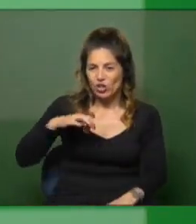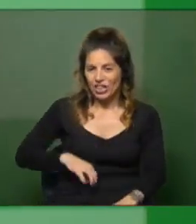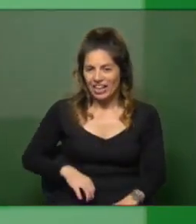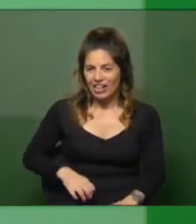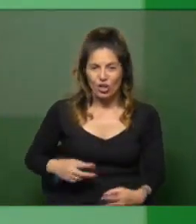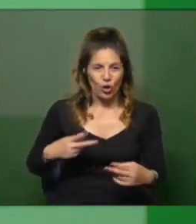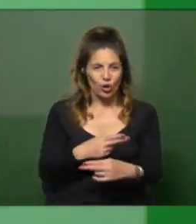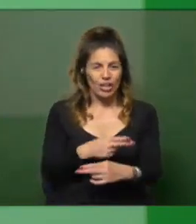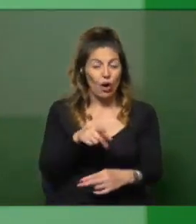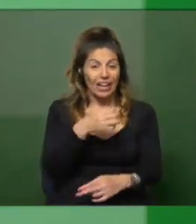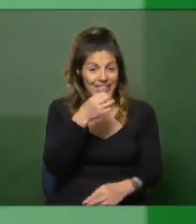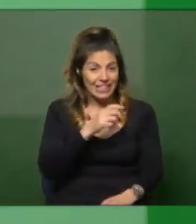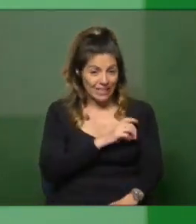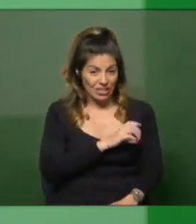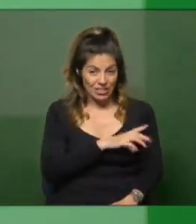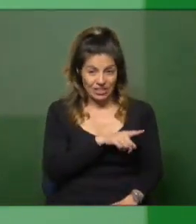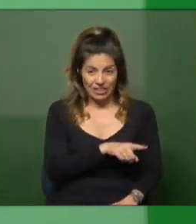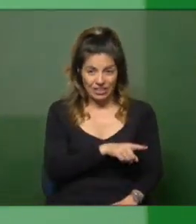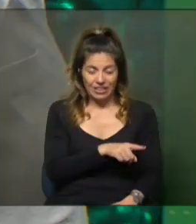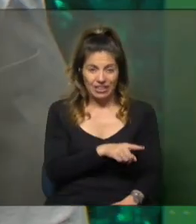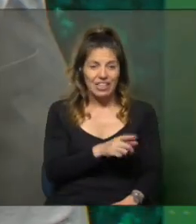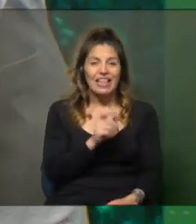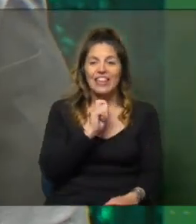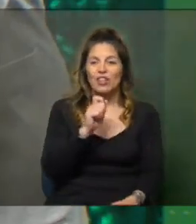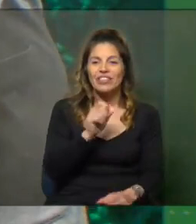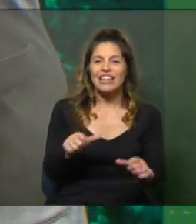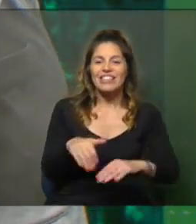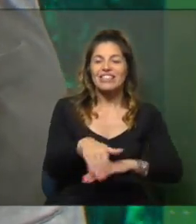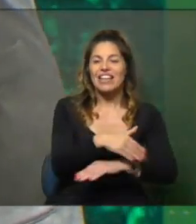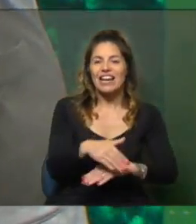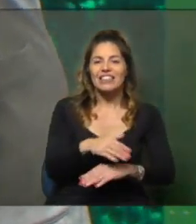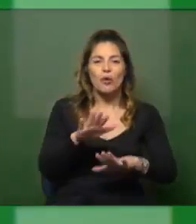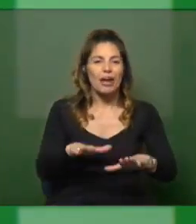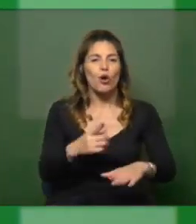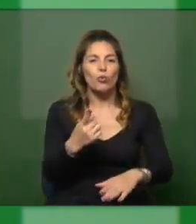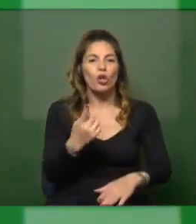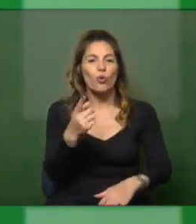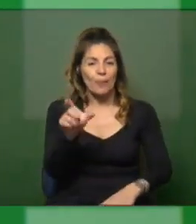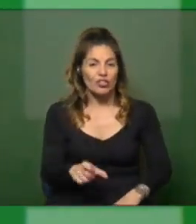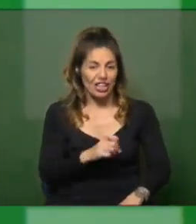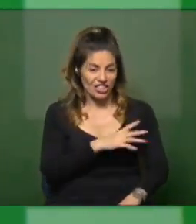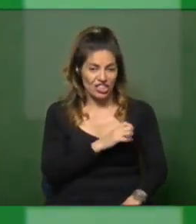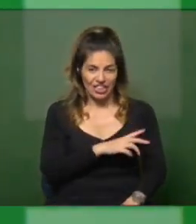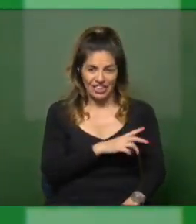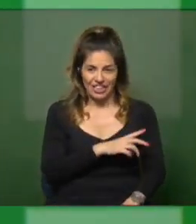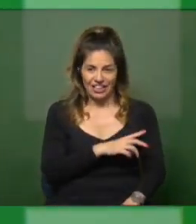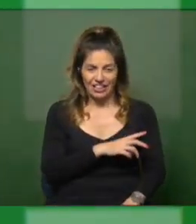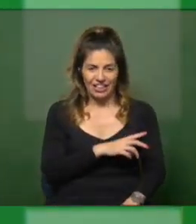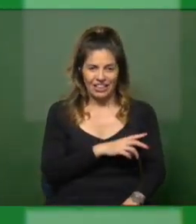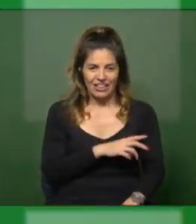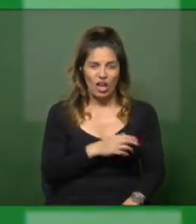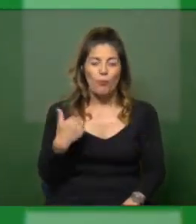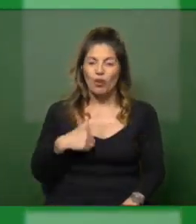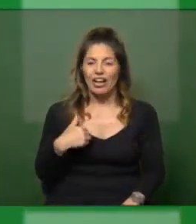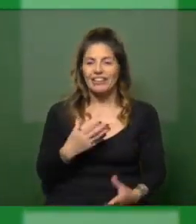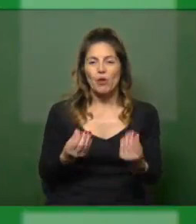decía sabori yo escuchaba vieron este circuito de entrevistas que se hace en la calle pararon justo un chileno no este entre otras cosas porque Argentina está